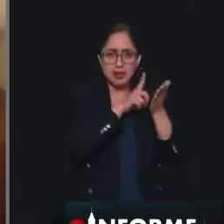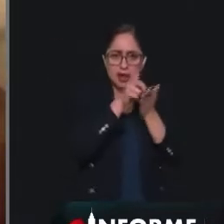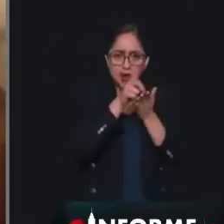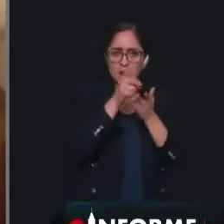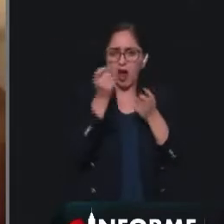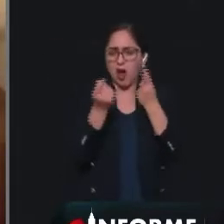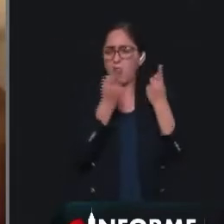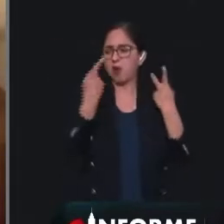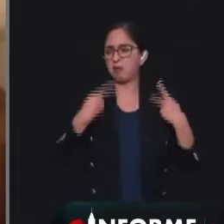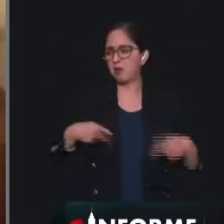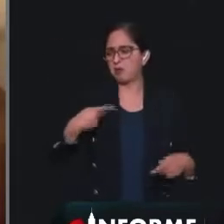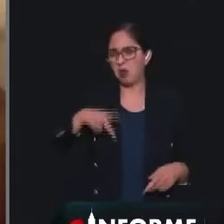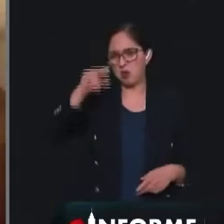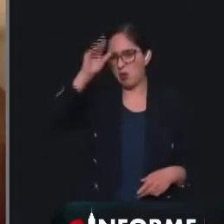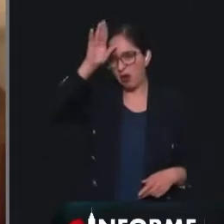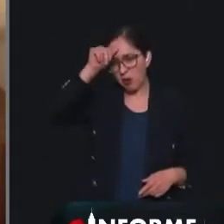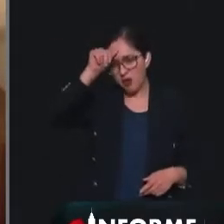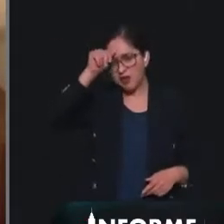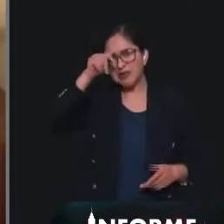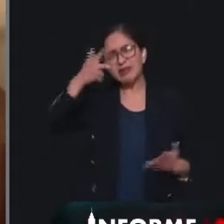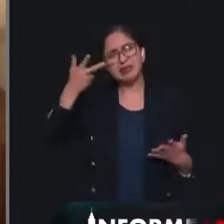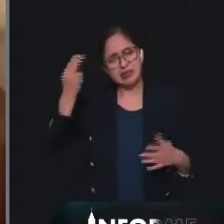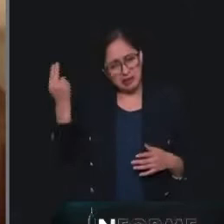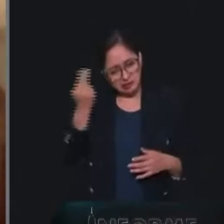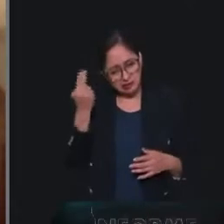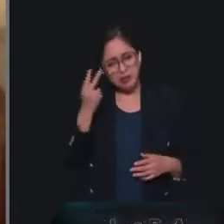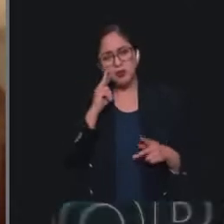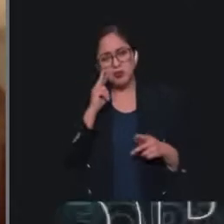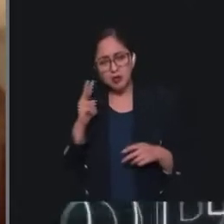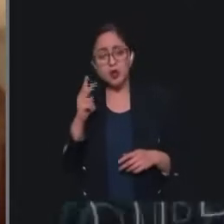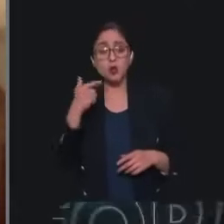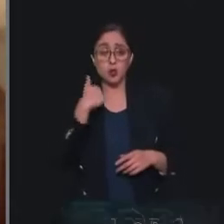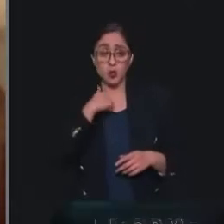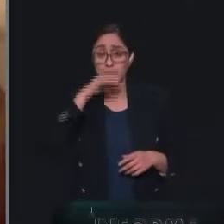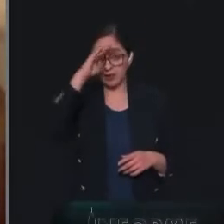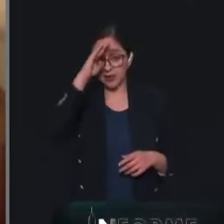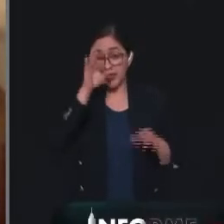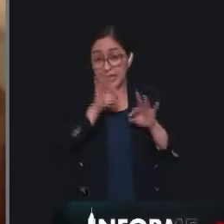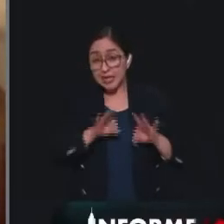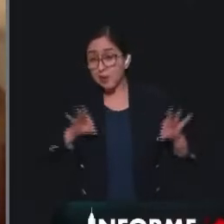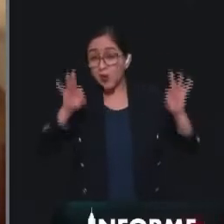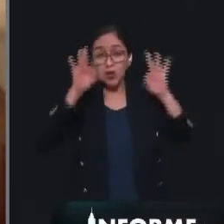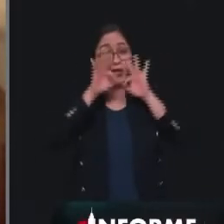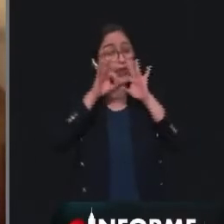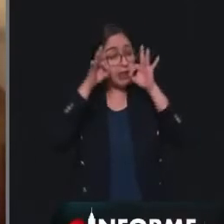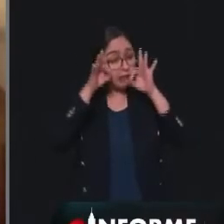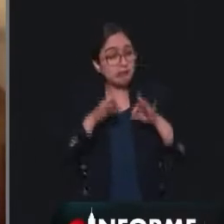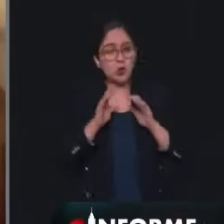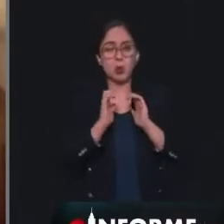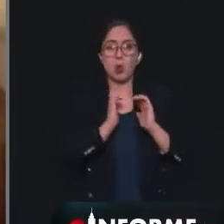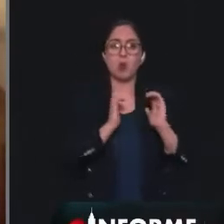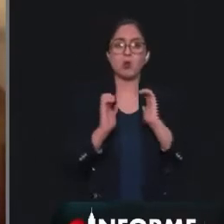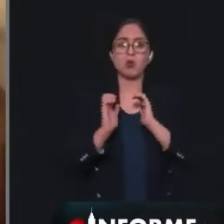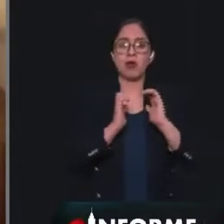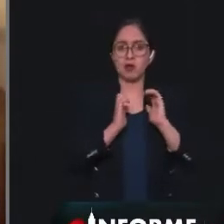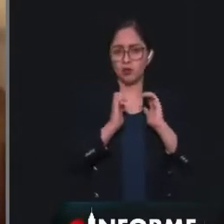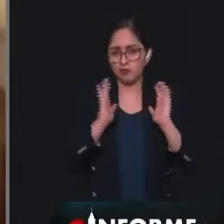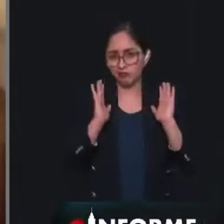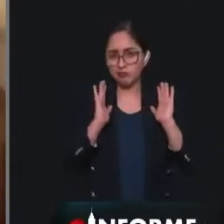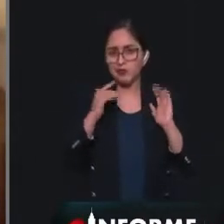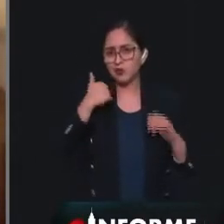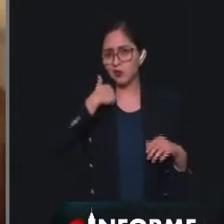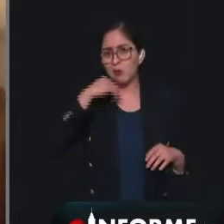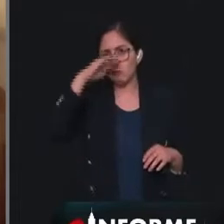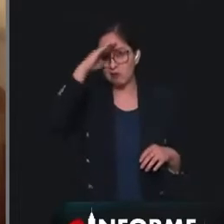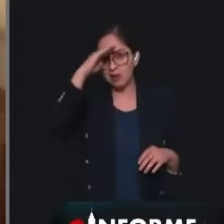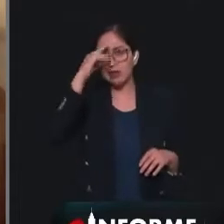productivo, ¿no? Pero casi todas estas cosas tienen que ver con comunicación. O sea, yo sí creo que hay todavía mucho que hacer en el